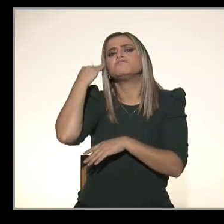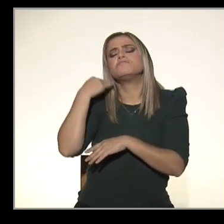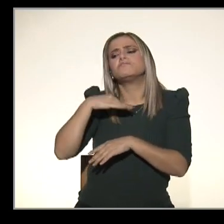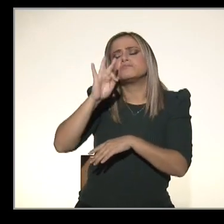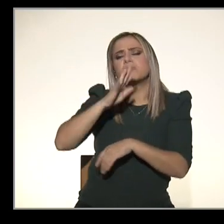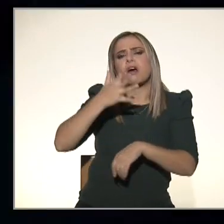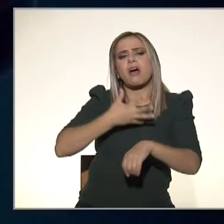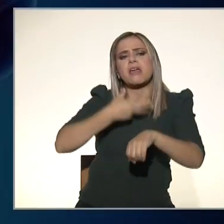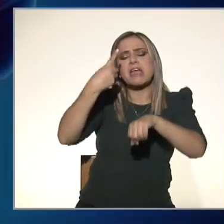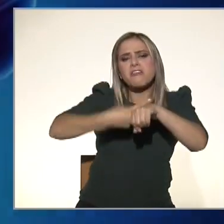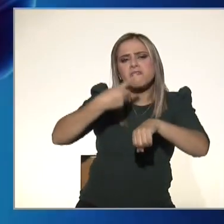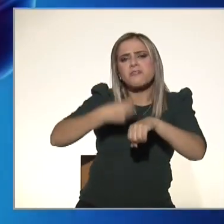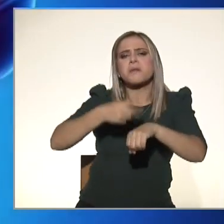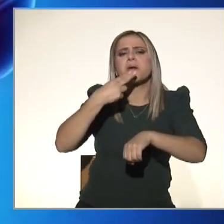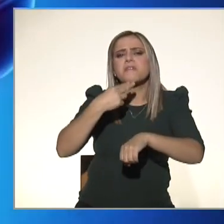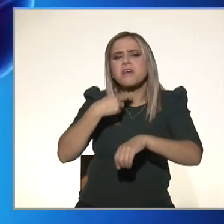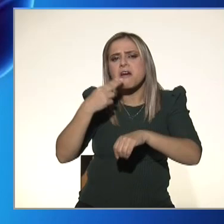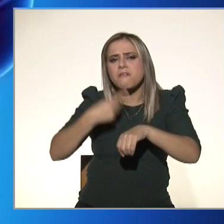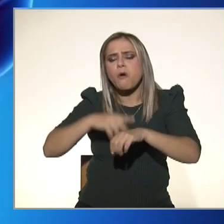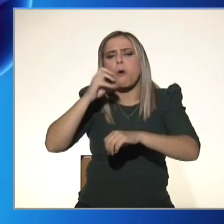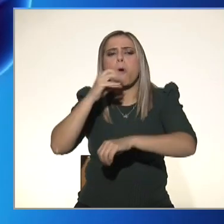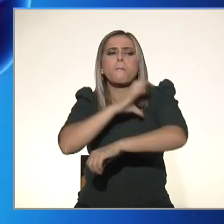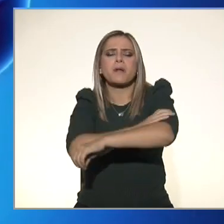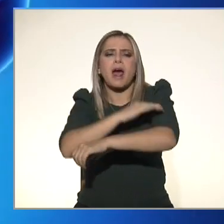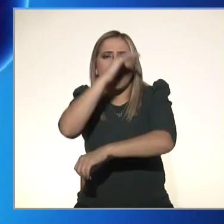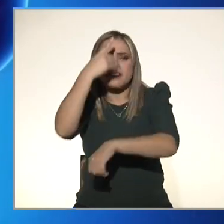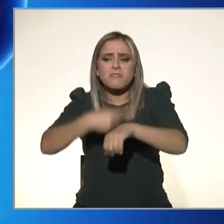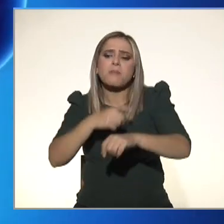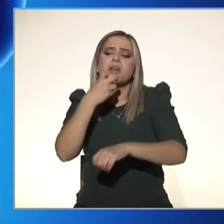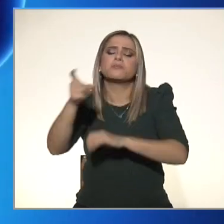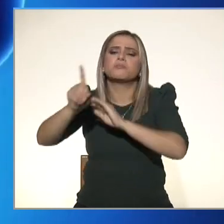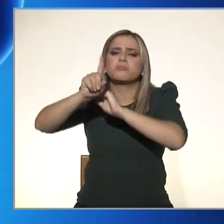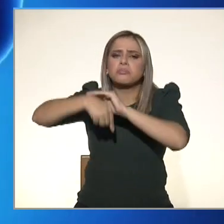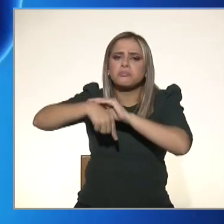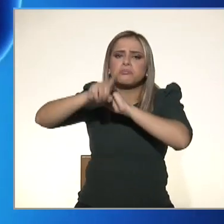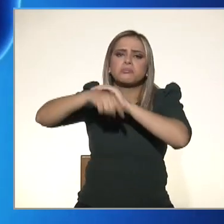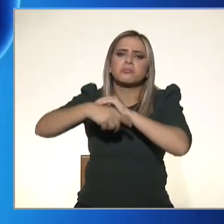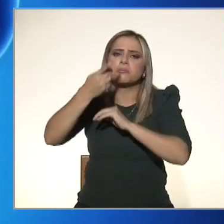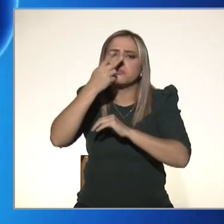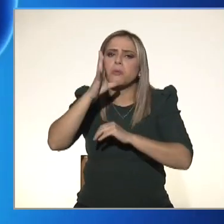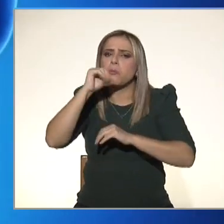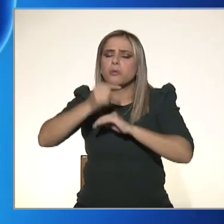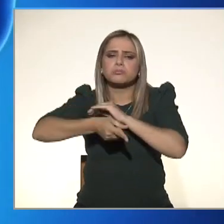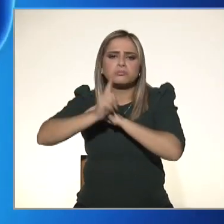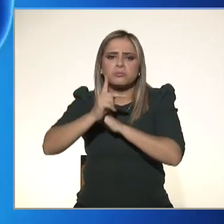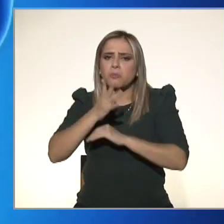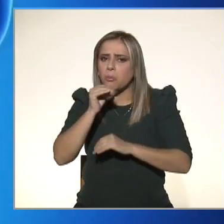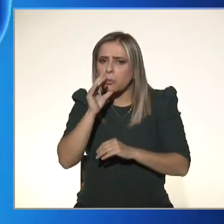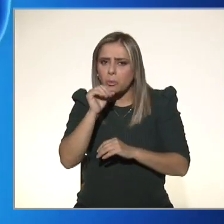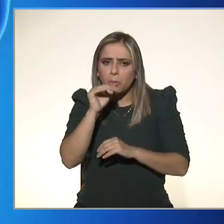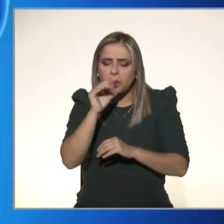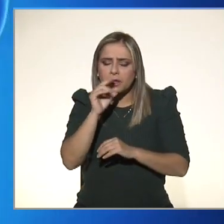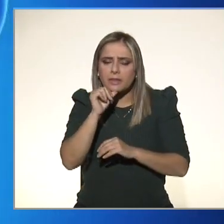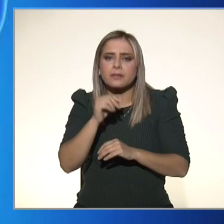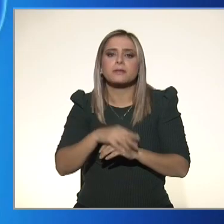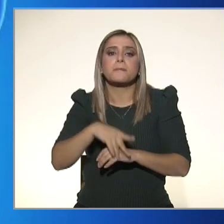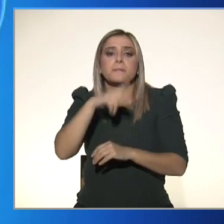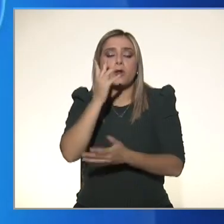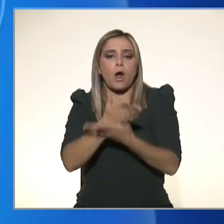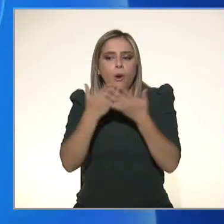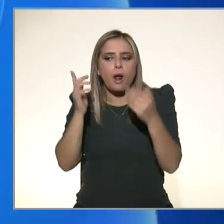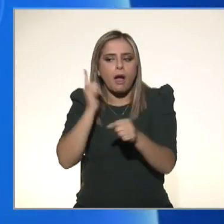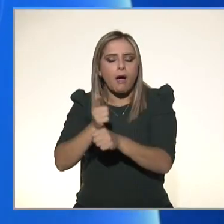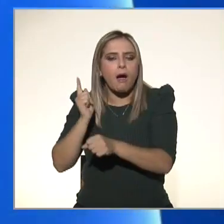enfermedades crónico-degenerativas, que es la disfunción eréctil, pero ahora hemos visto que como causa emocional, como causa